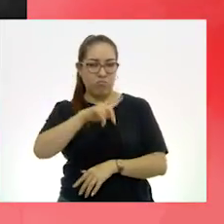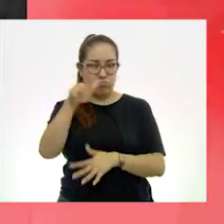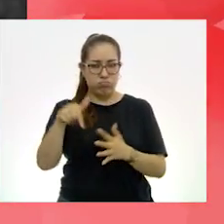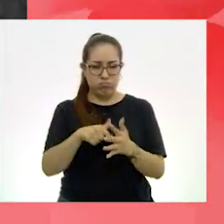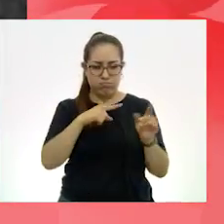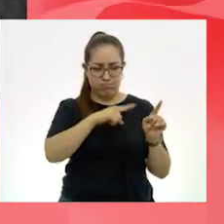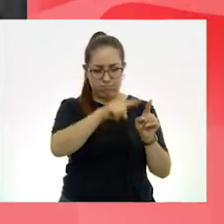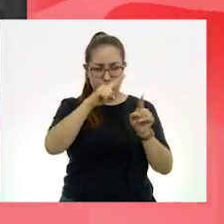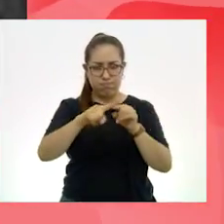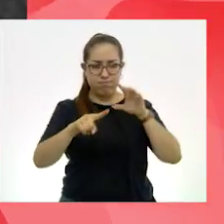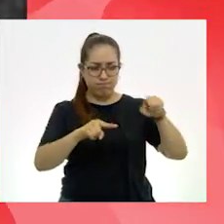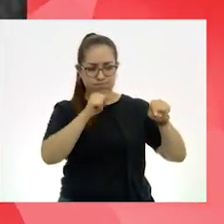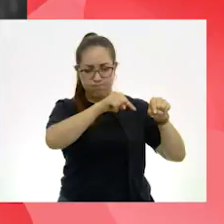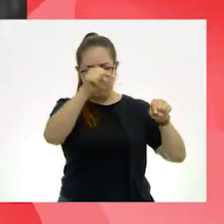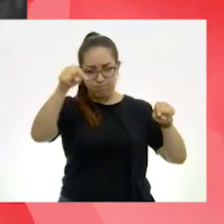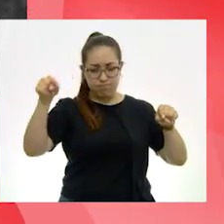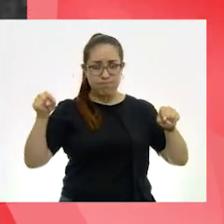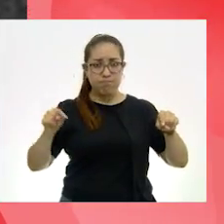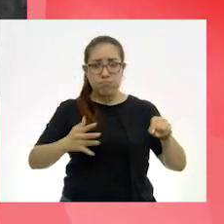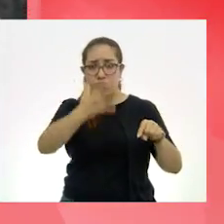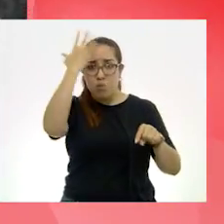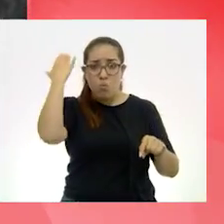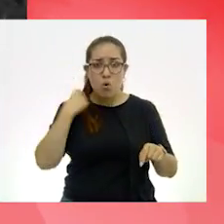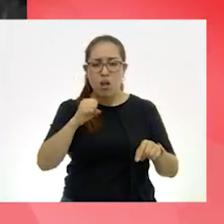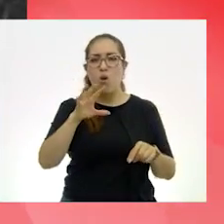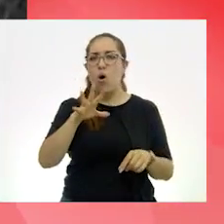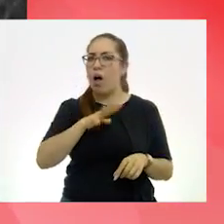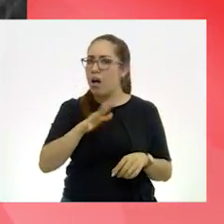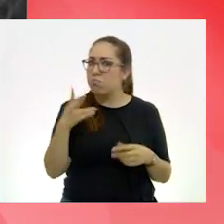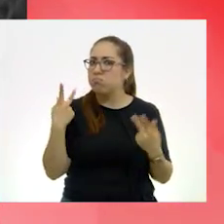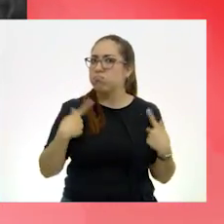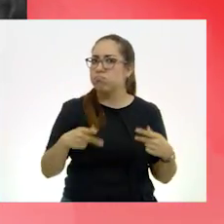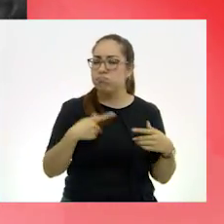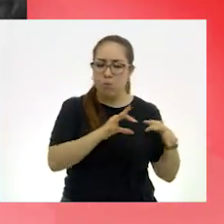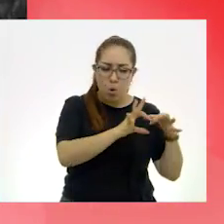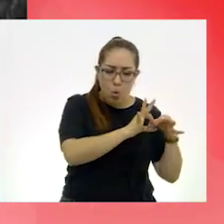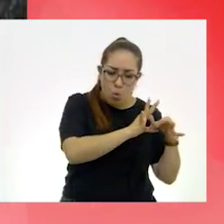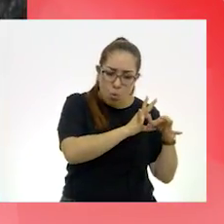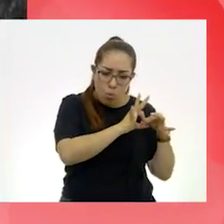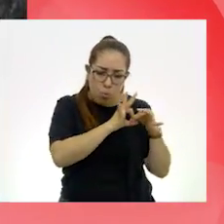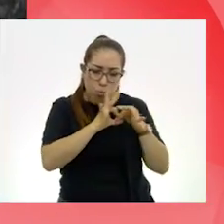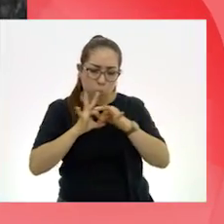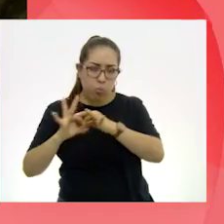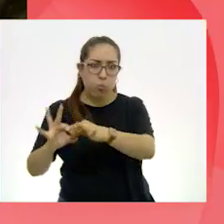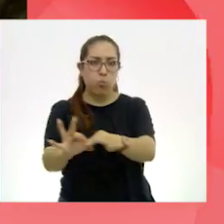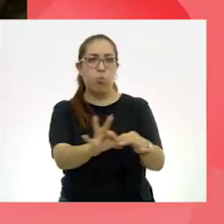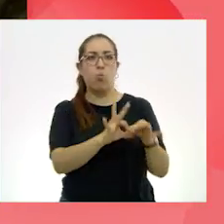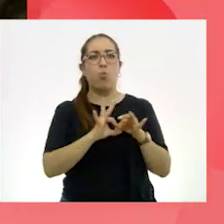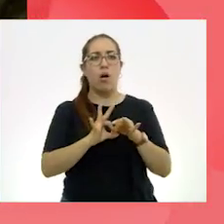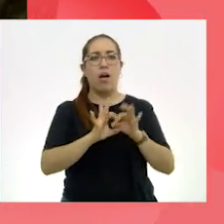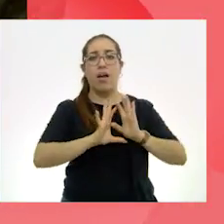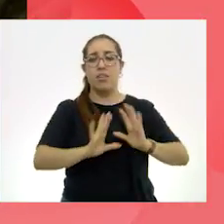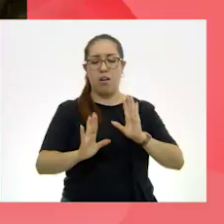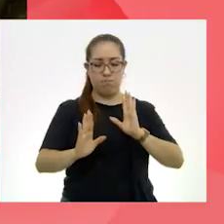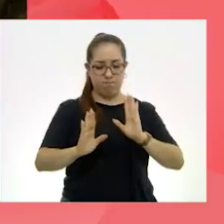estado de Morelos, o sea, se produjo también una unificación que fue la que constituyó el Ejército Libertador bajo